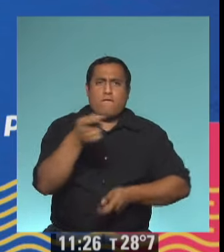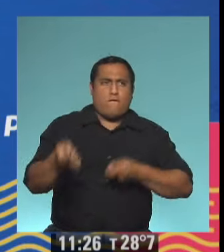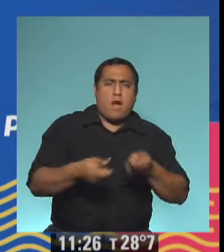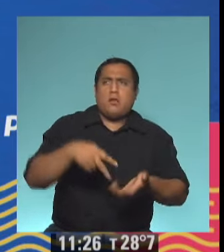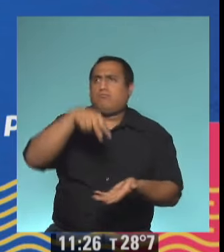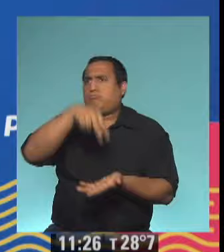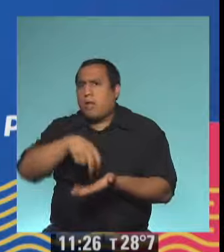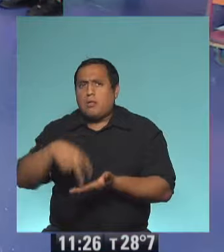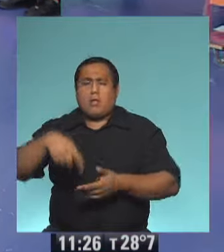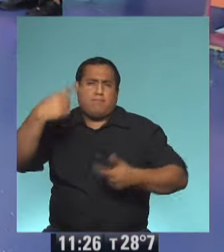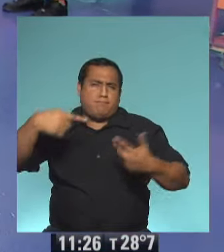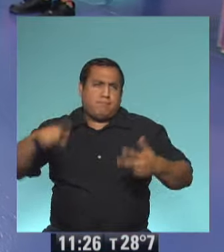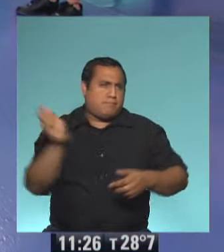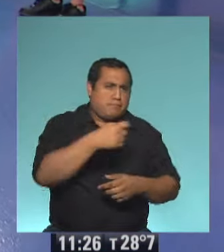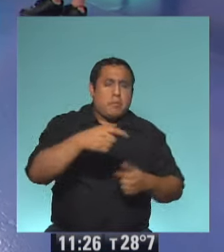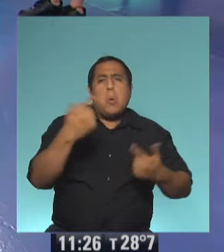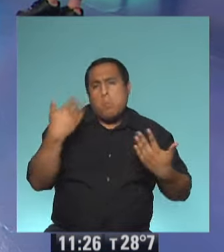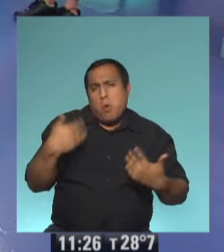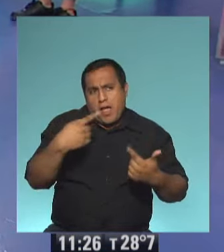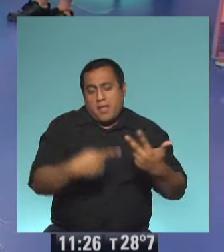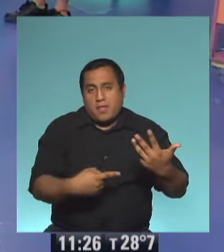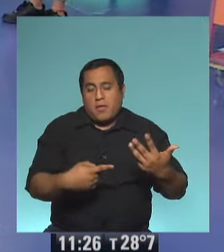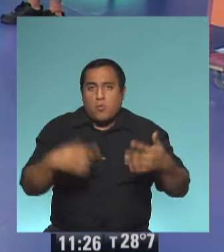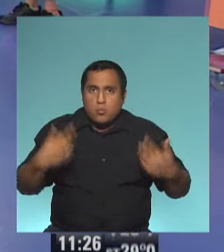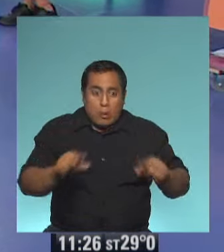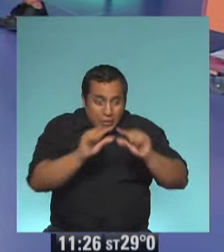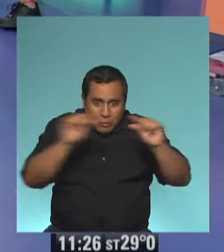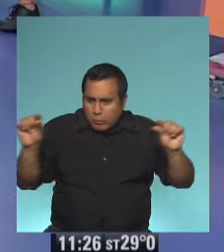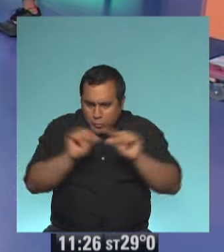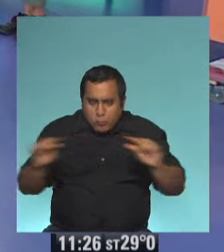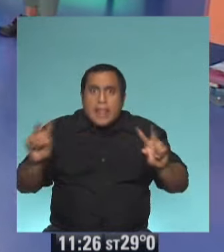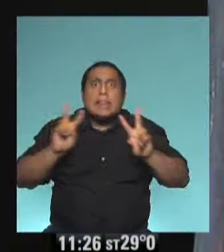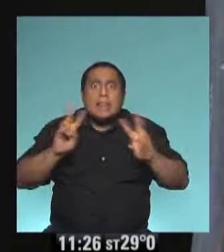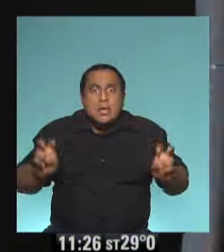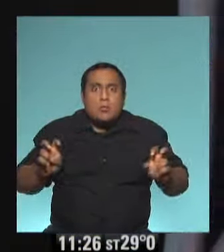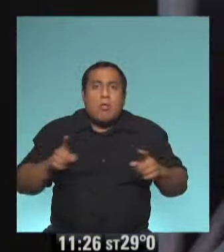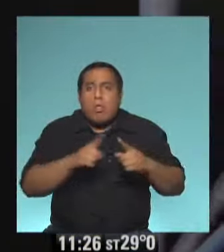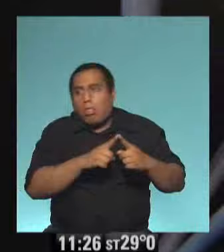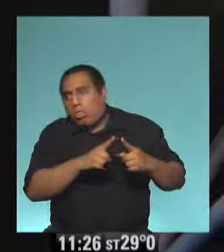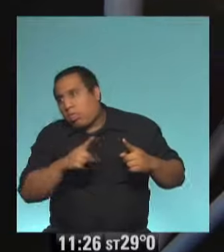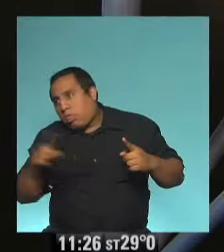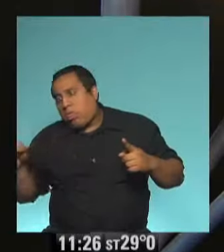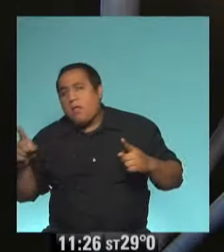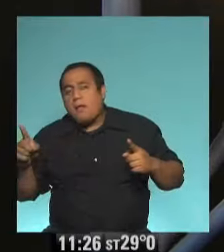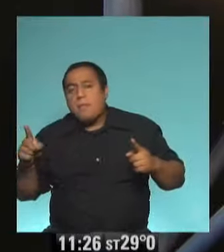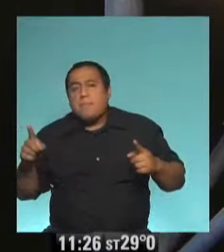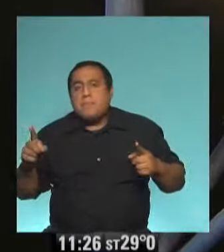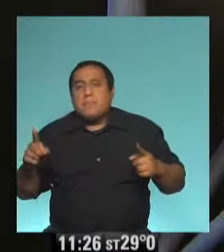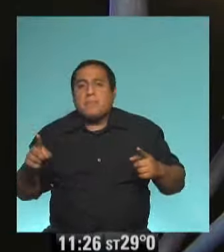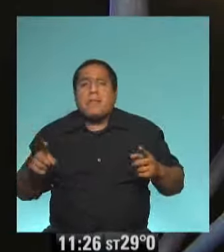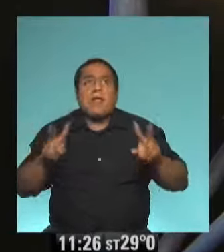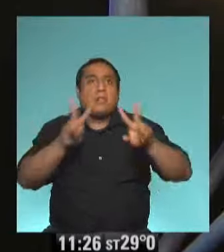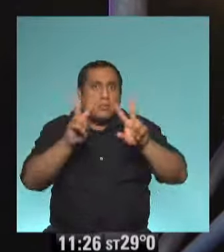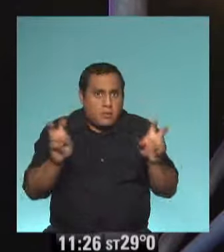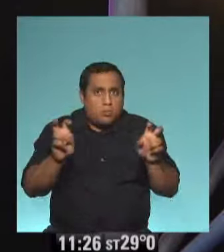saltos mortales. ¡Ah, bueno! Mira ese título. Mira ese título, Bueno, claro, porque entonces lo que pasaba con los títulos